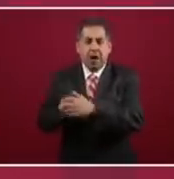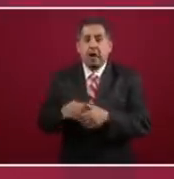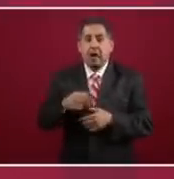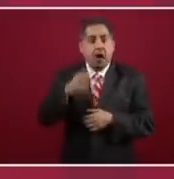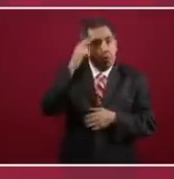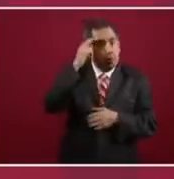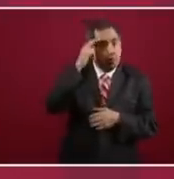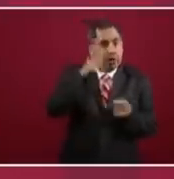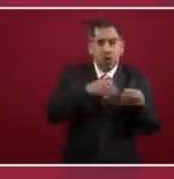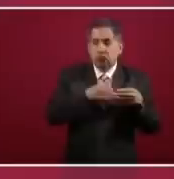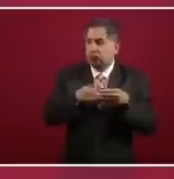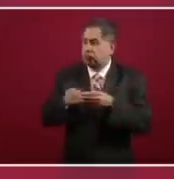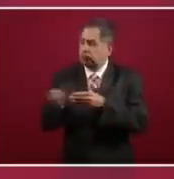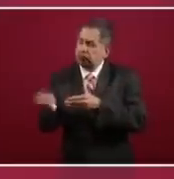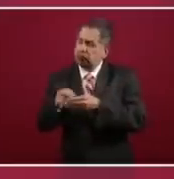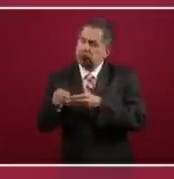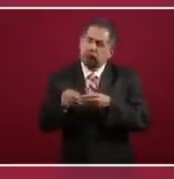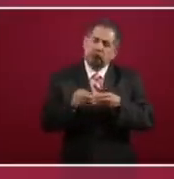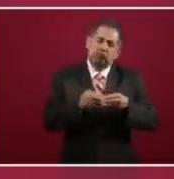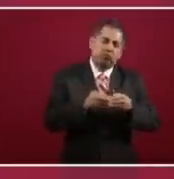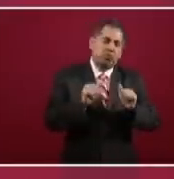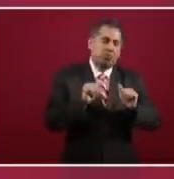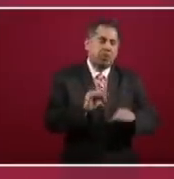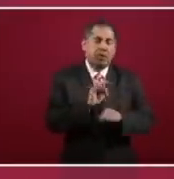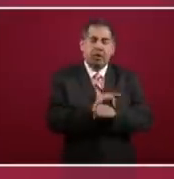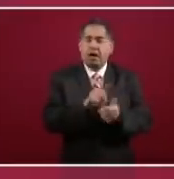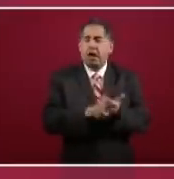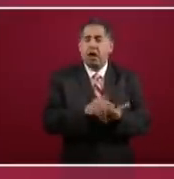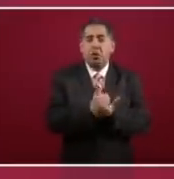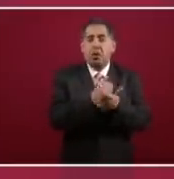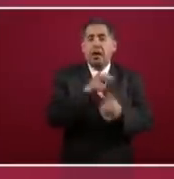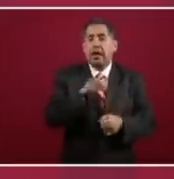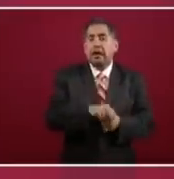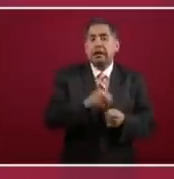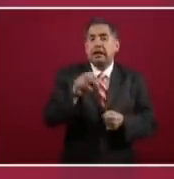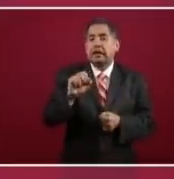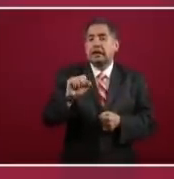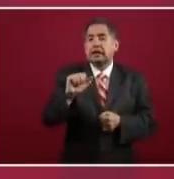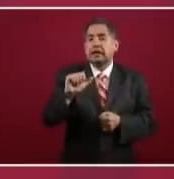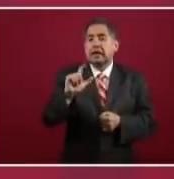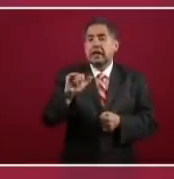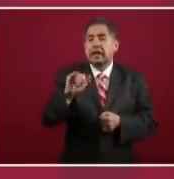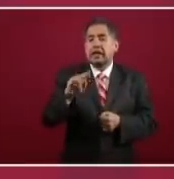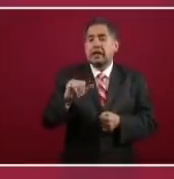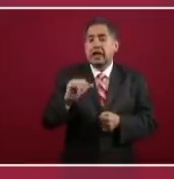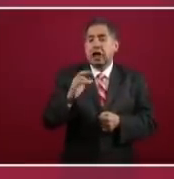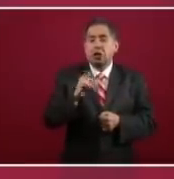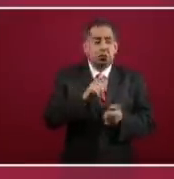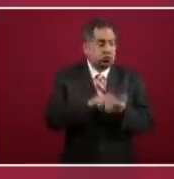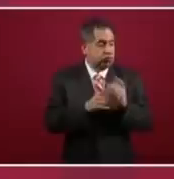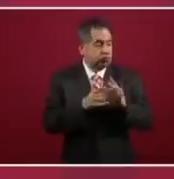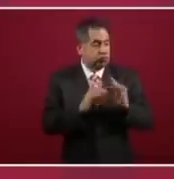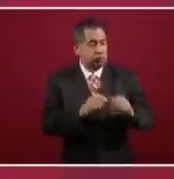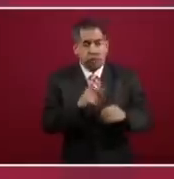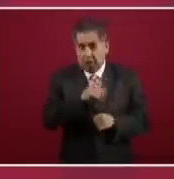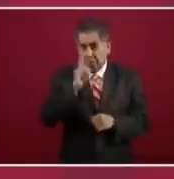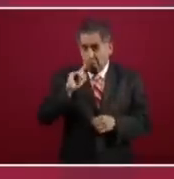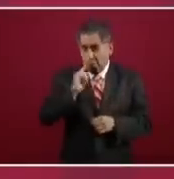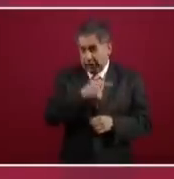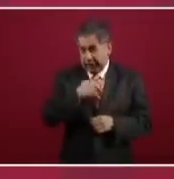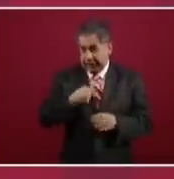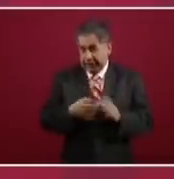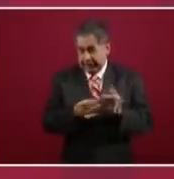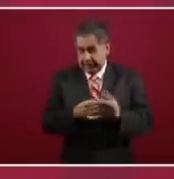a salina cruz se le protegió esa historiador a pulso hasta